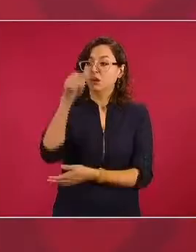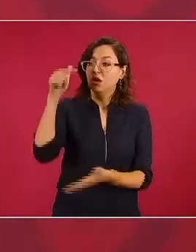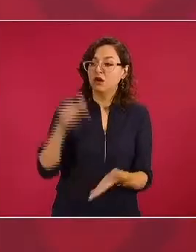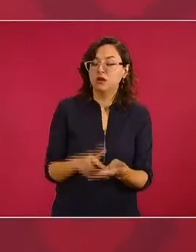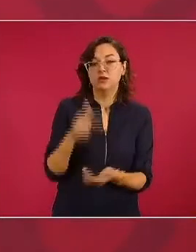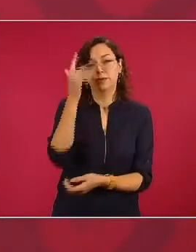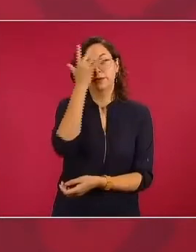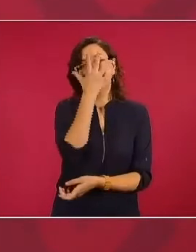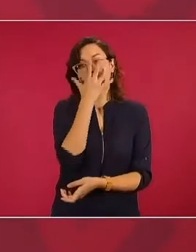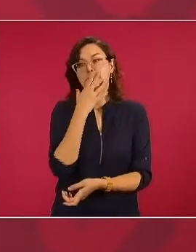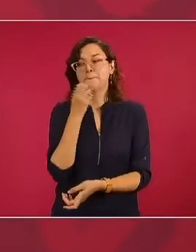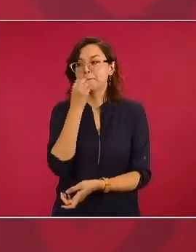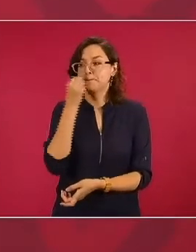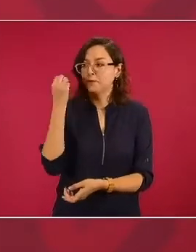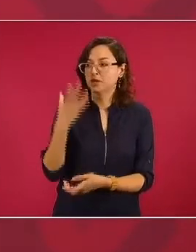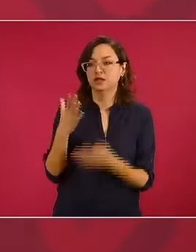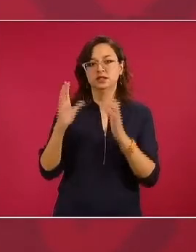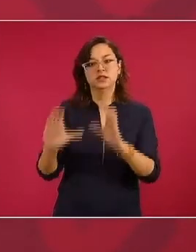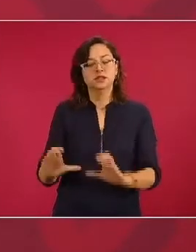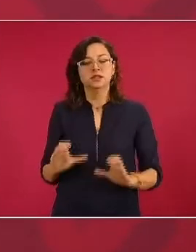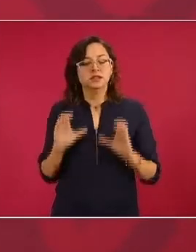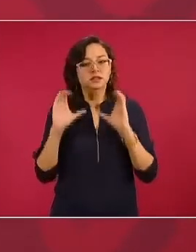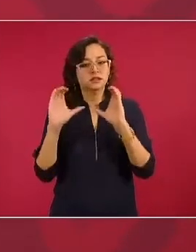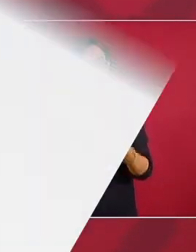Juan Hernández, para Cuadrati Noticias.